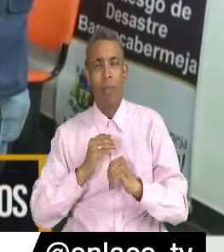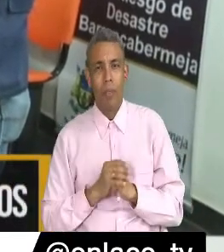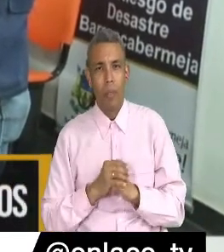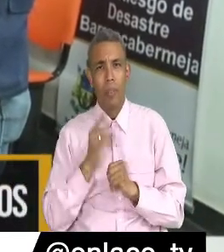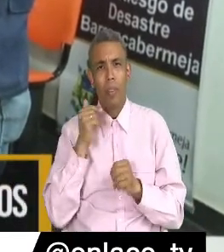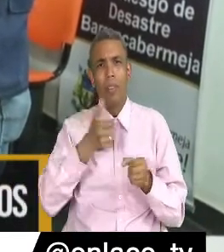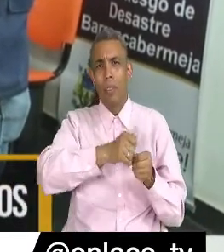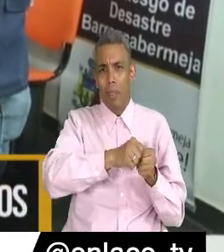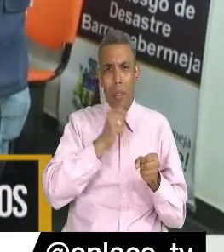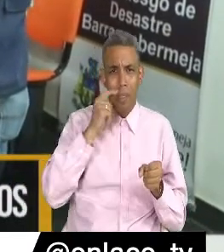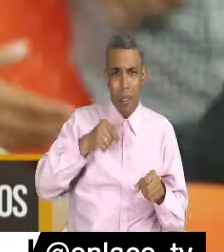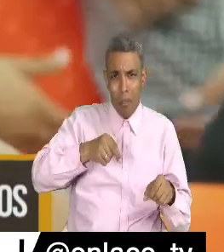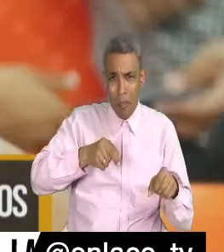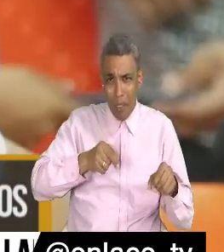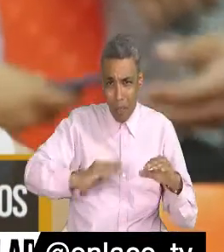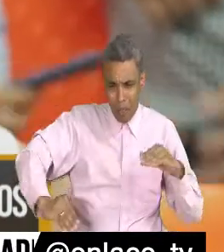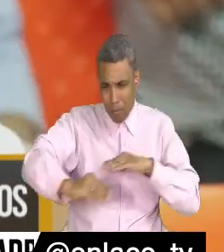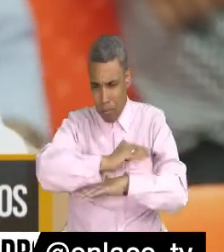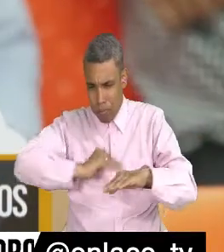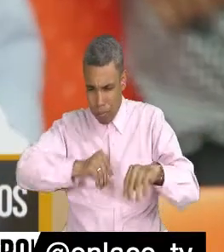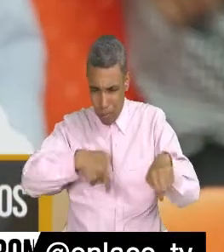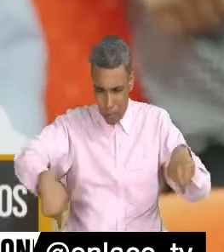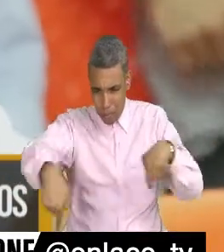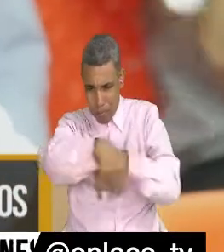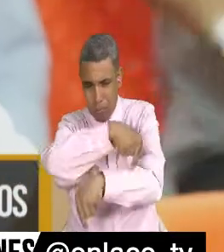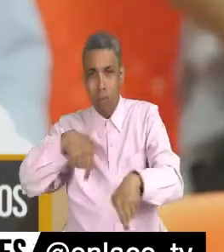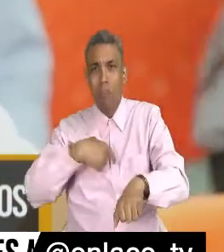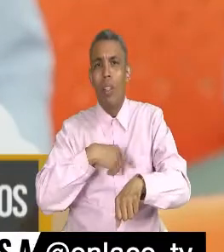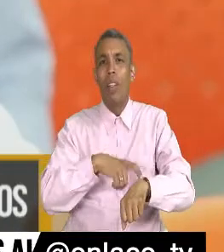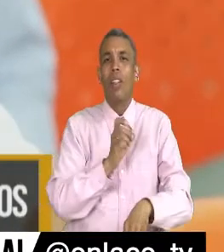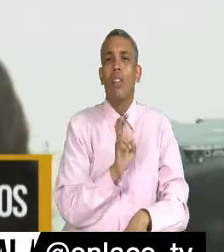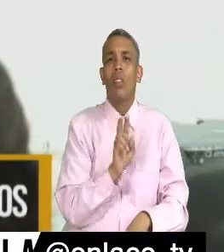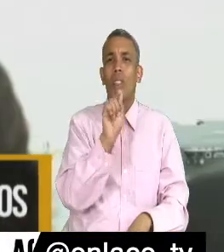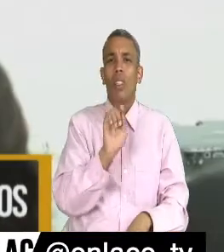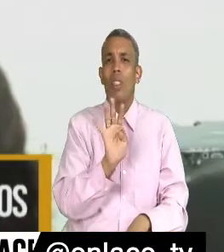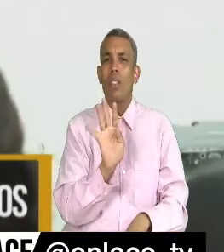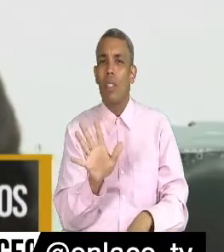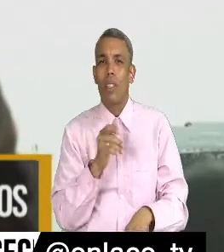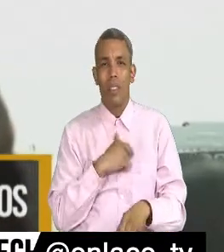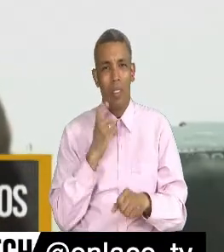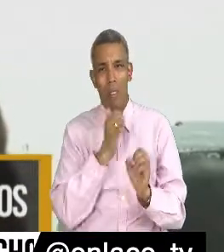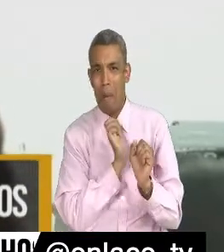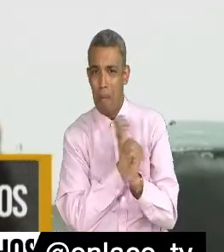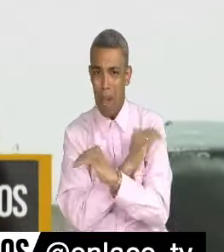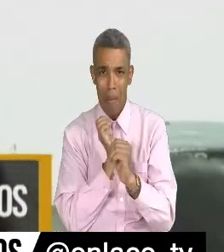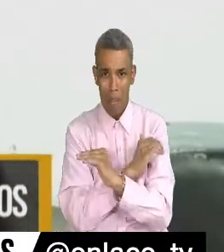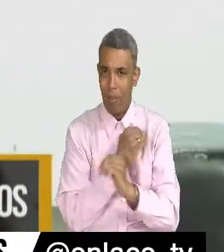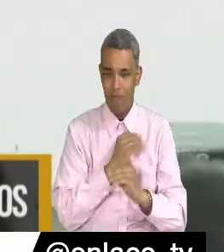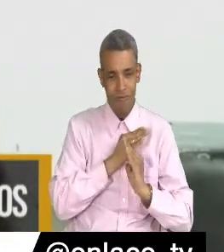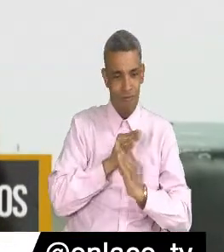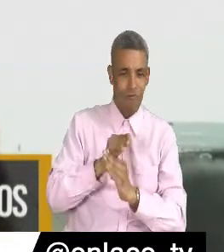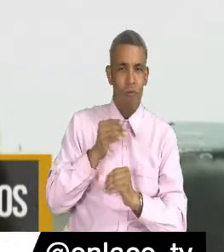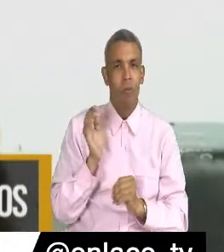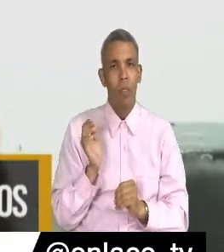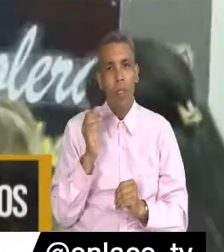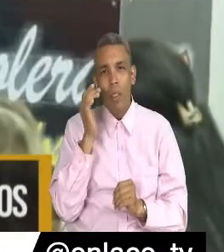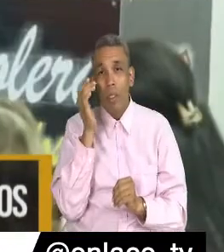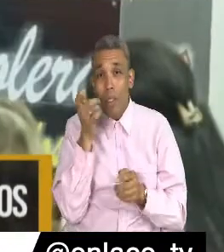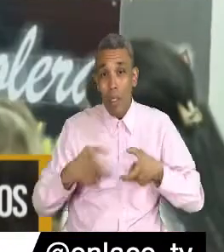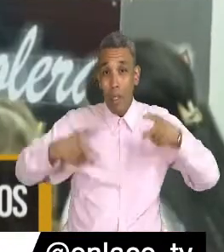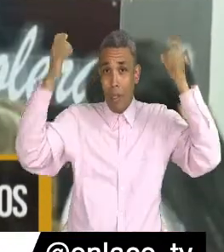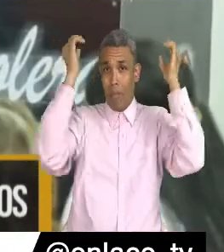Refinería, son vías que estarán cerradas desde las 2:45 de la tarde por el partido, al que no se le permitirá la entrada a los menores de 10